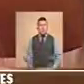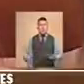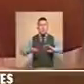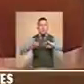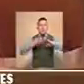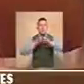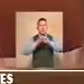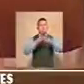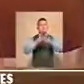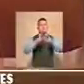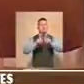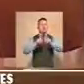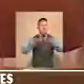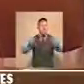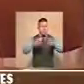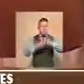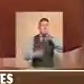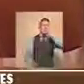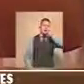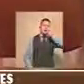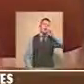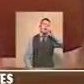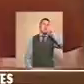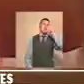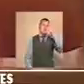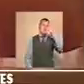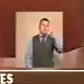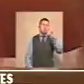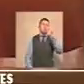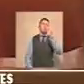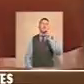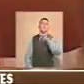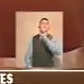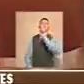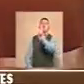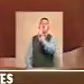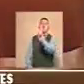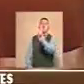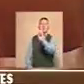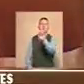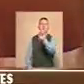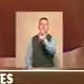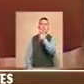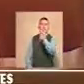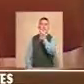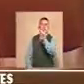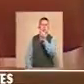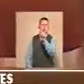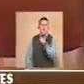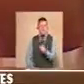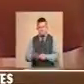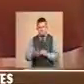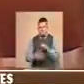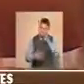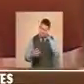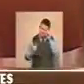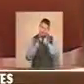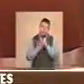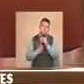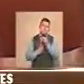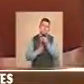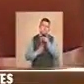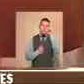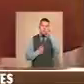poblaciones de las diferentes regiones de Caldas y del suroriente. Fue allí donde se firmó un pacto por parte